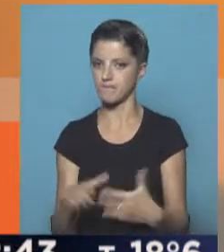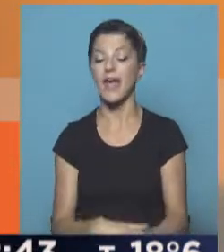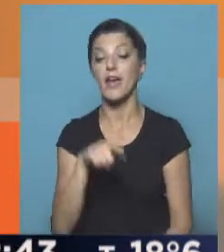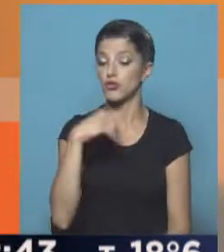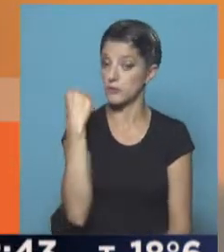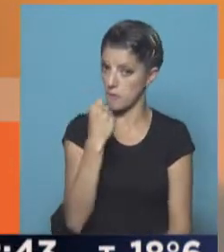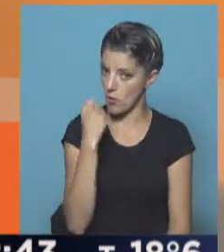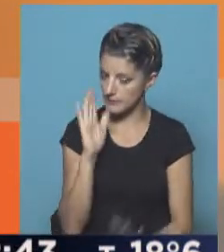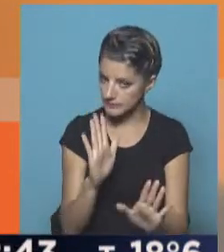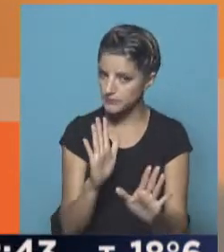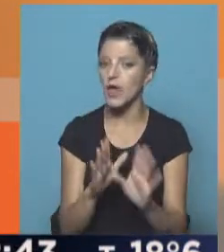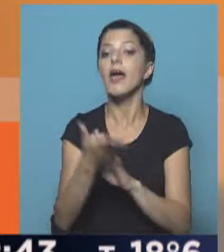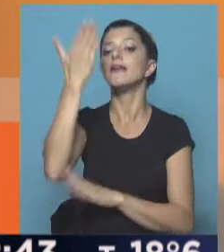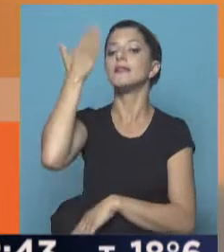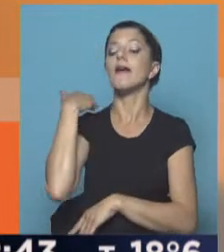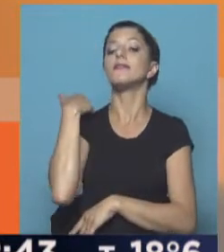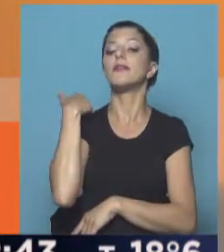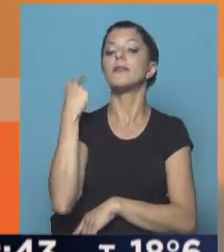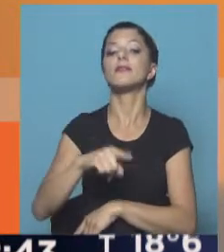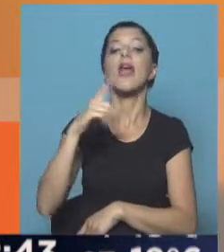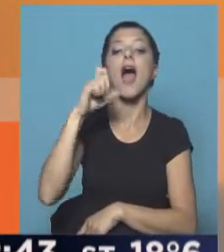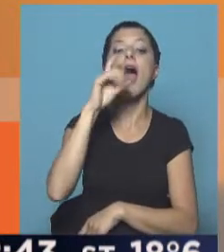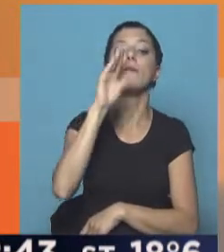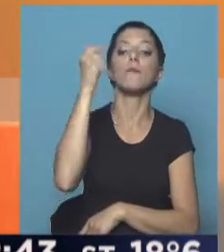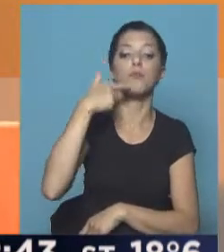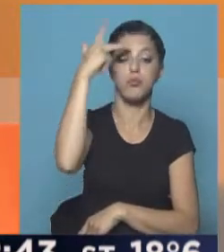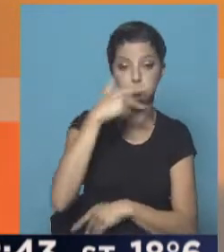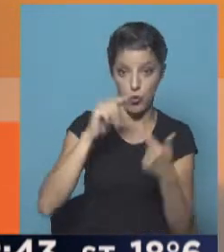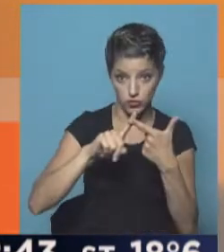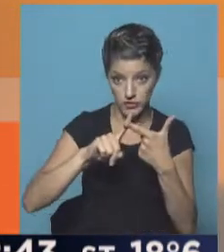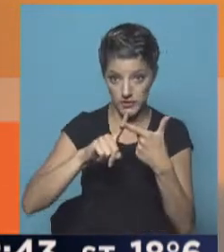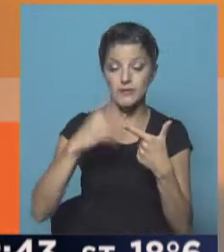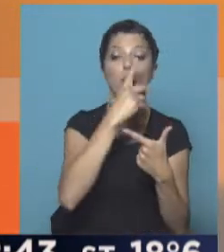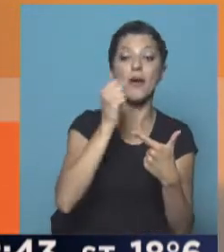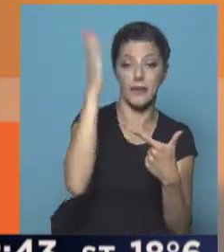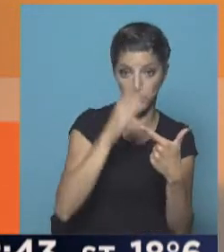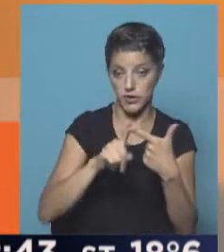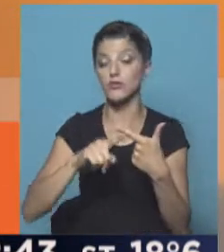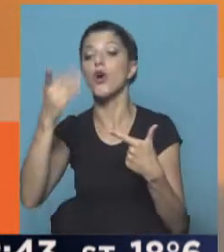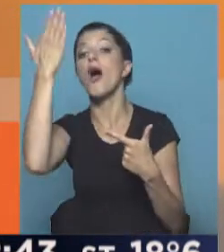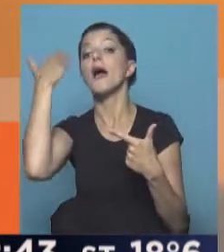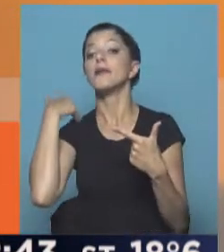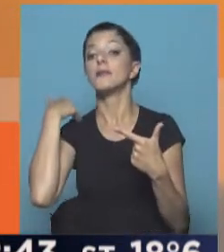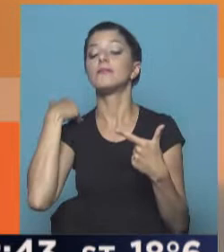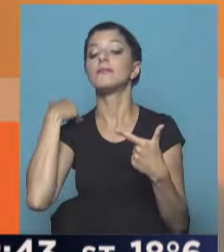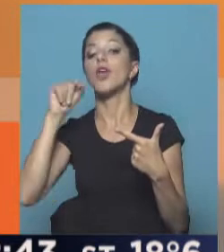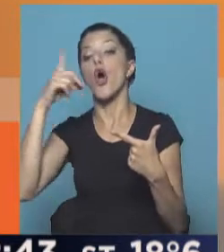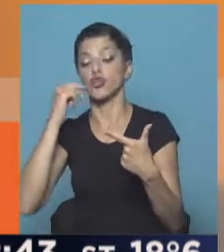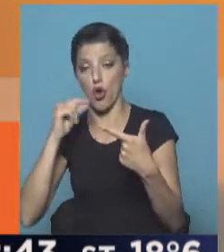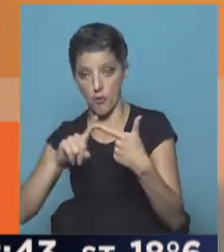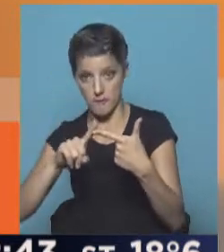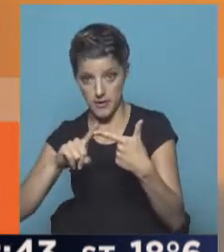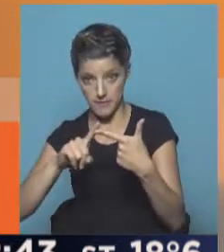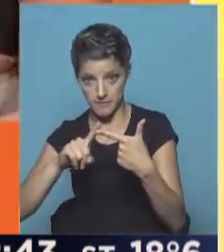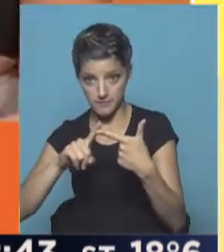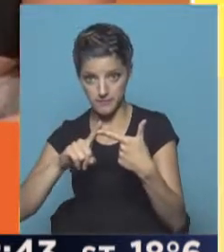W. Bush obtuvo el 40% del voto latino, John McCain en 2008 el 31%, Mitt Romney